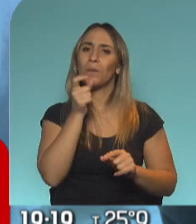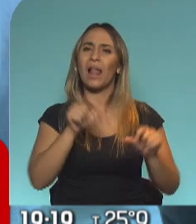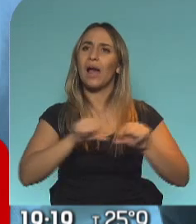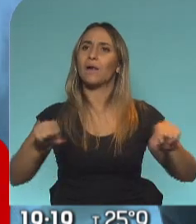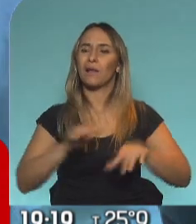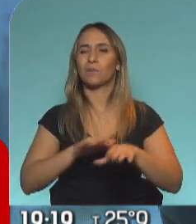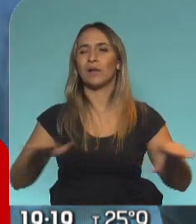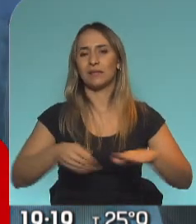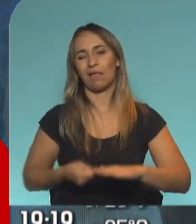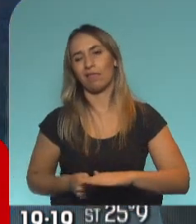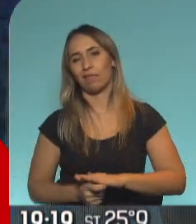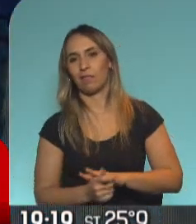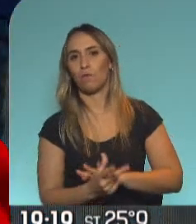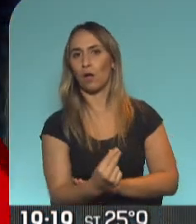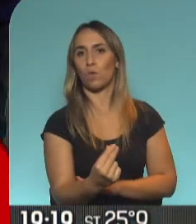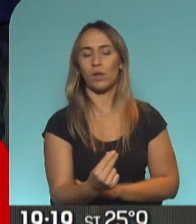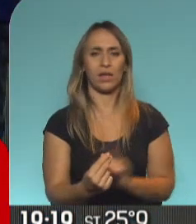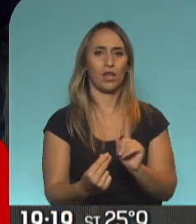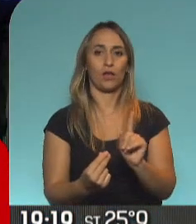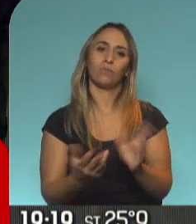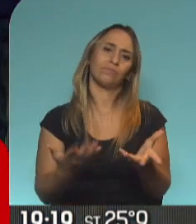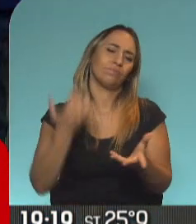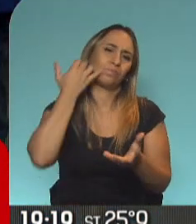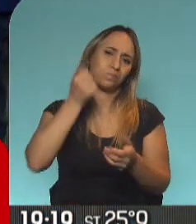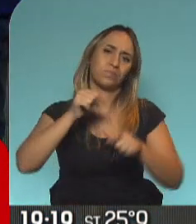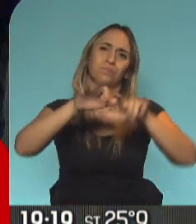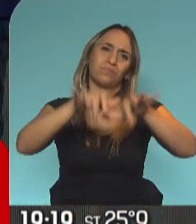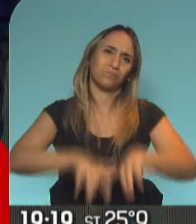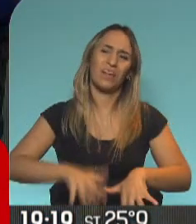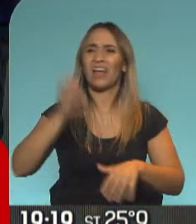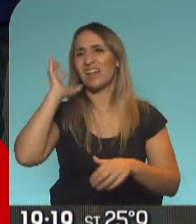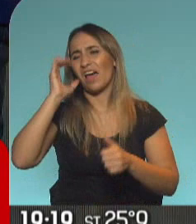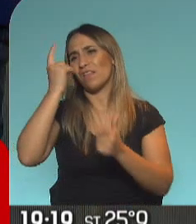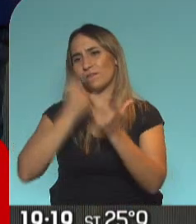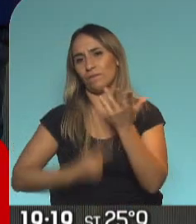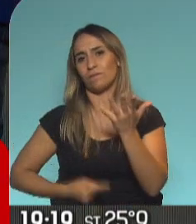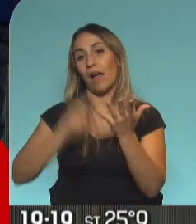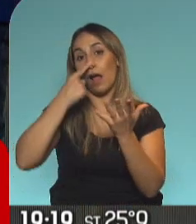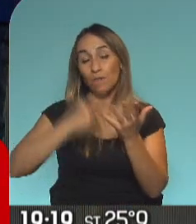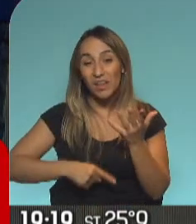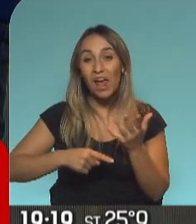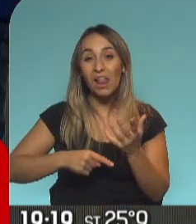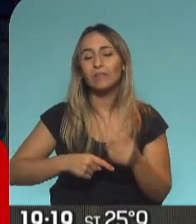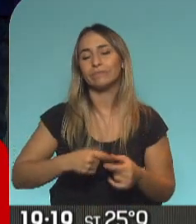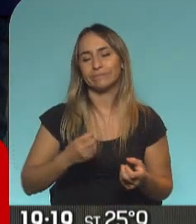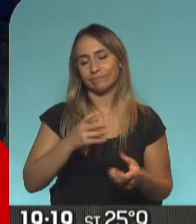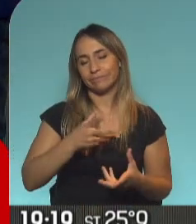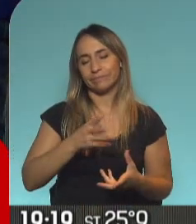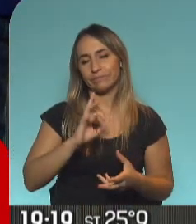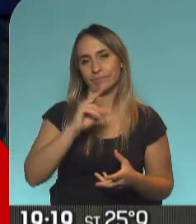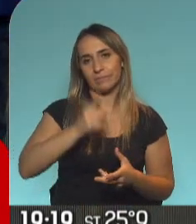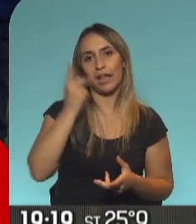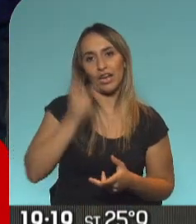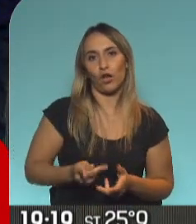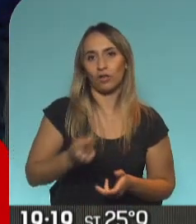mesa, después de un montón de artículos, de notas, de columnas, en radio, en televisión, finalmente aclaró que se confundió de alguna manera,